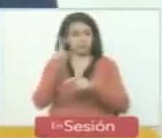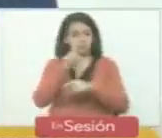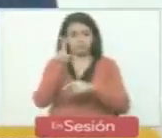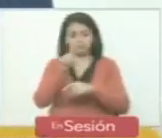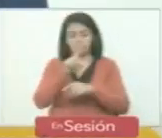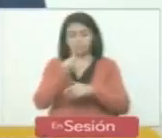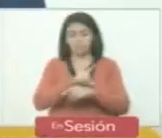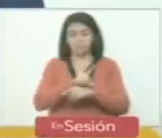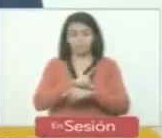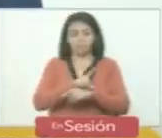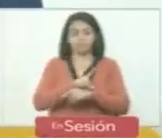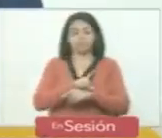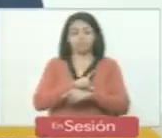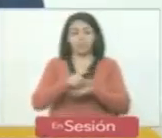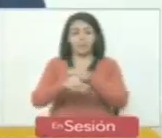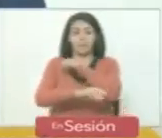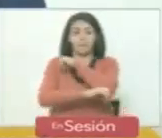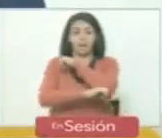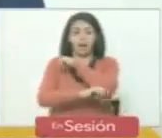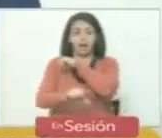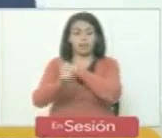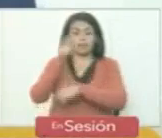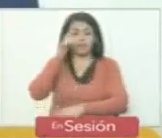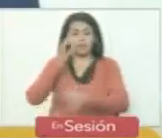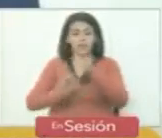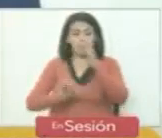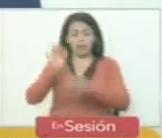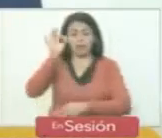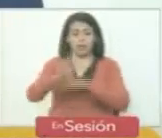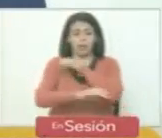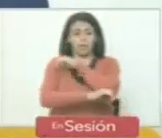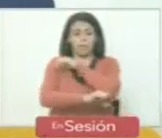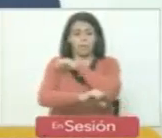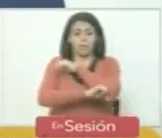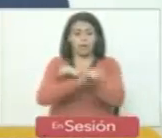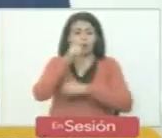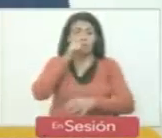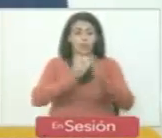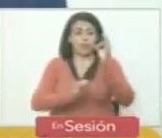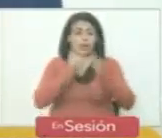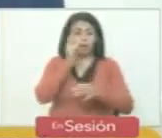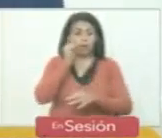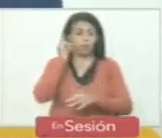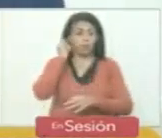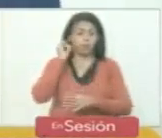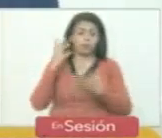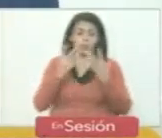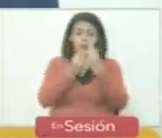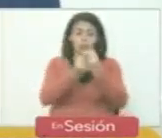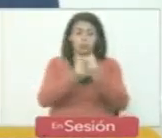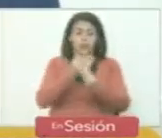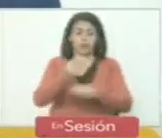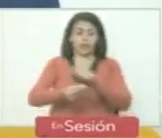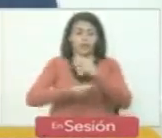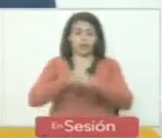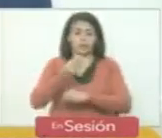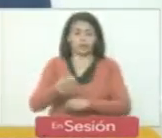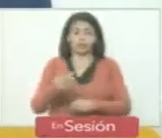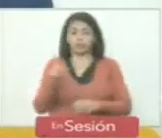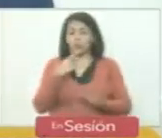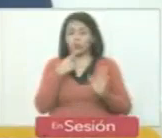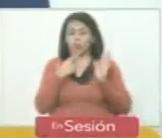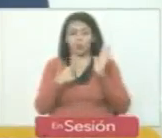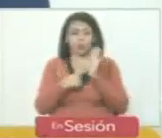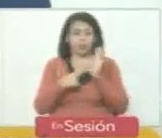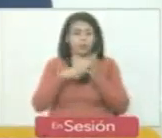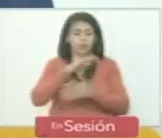no. Es una señora delincuenta la fiscala esa, es un señor delincuente el otro fiscal que lo acompañó. Lo que están haciendo es absolutamente violatorio